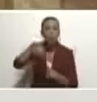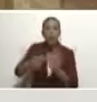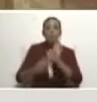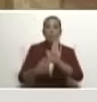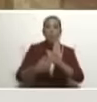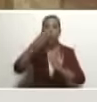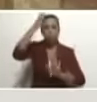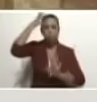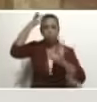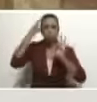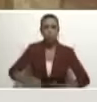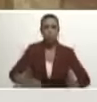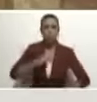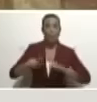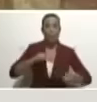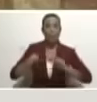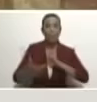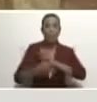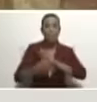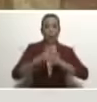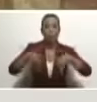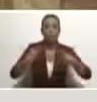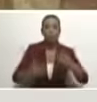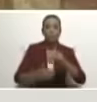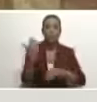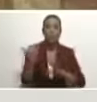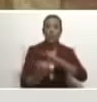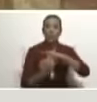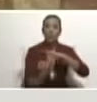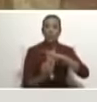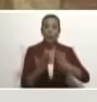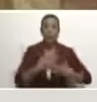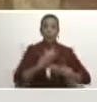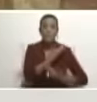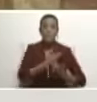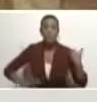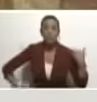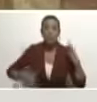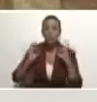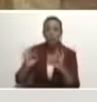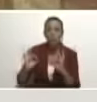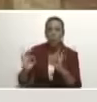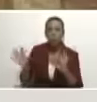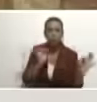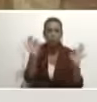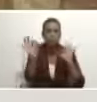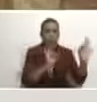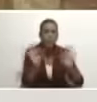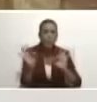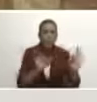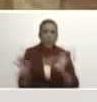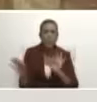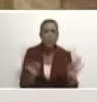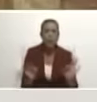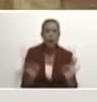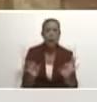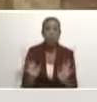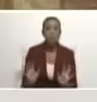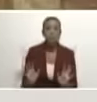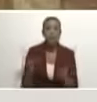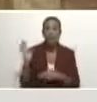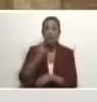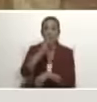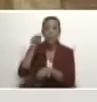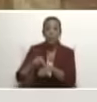su capacidad tecnológica, institucional, política, logística. La